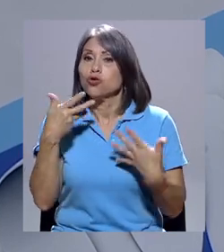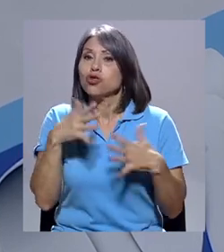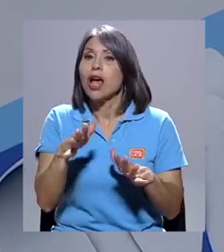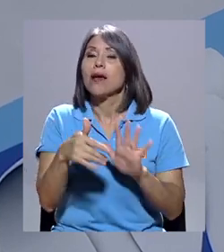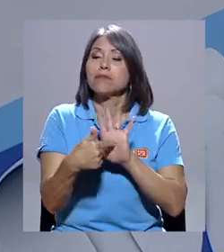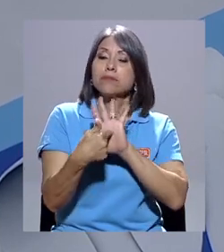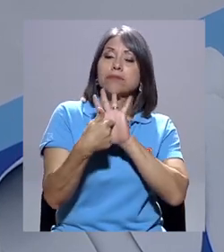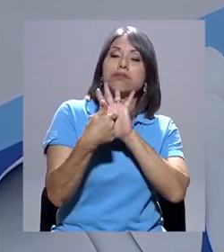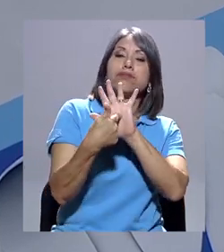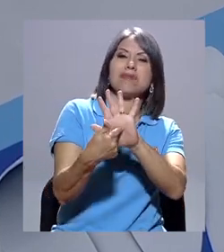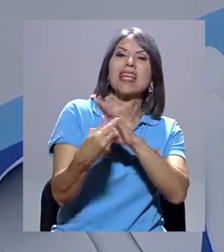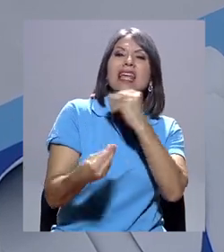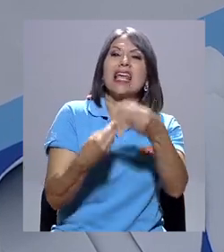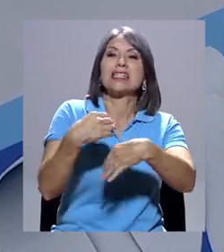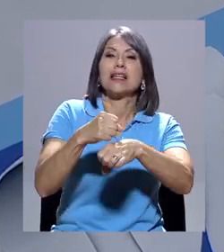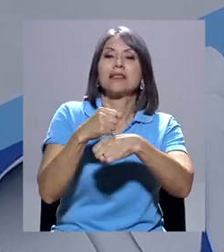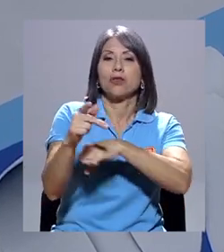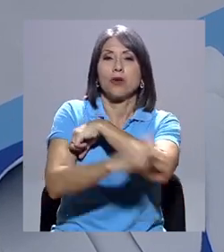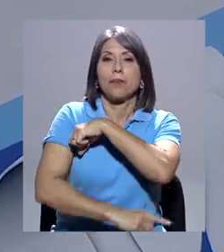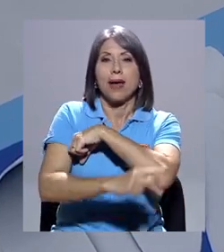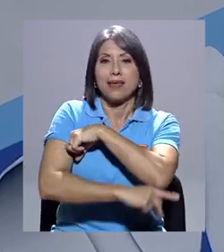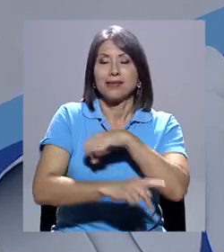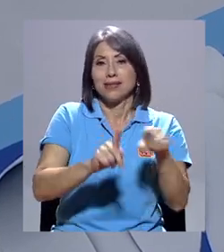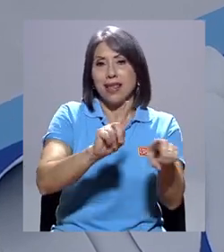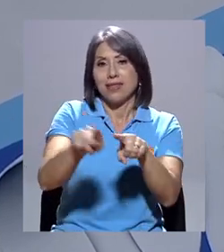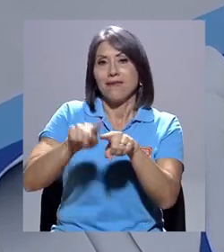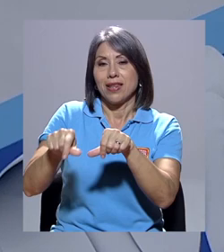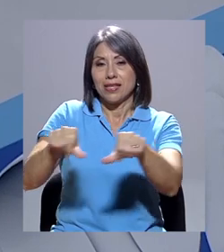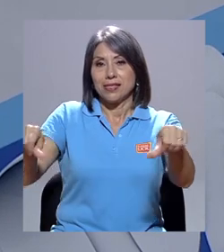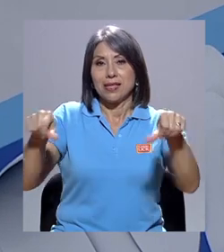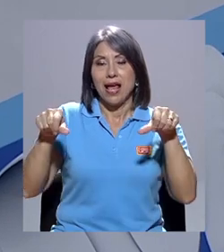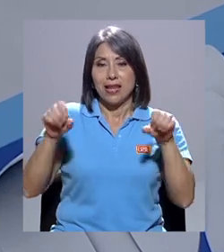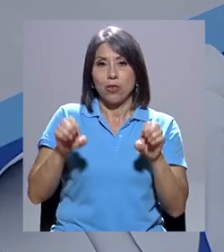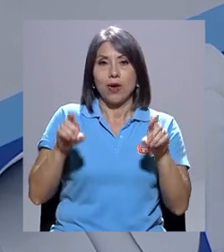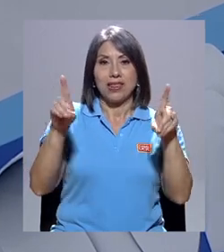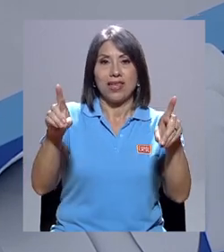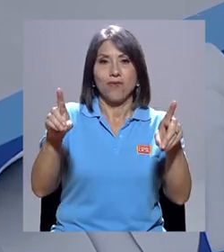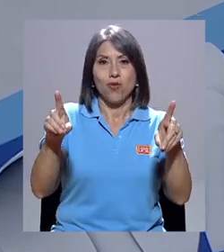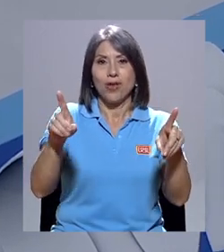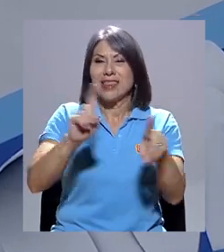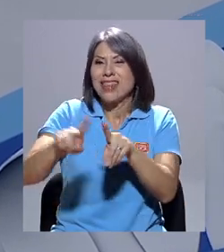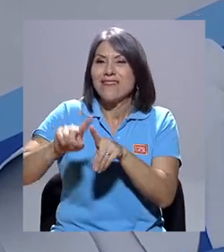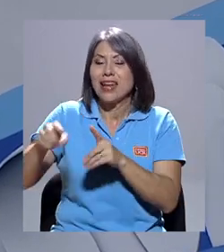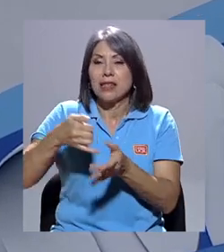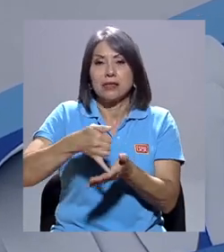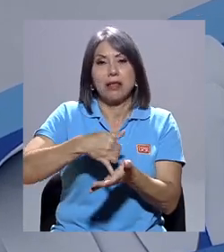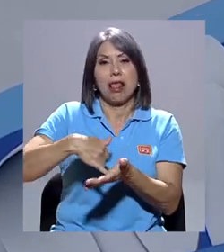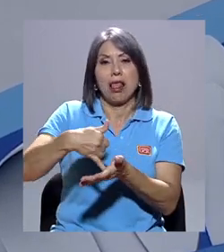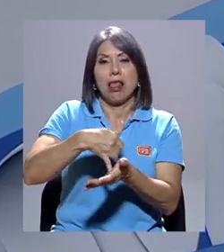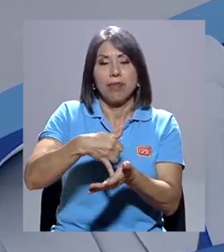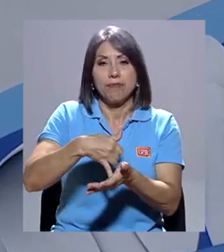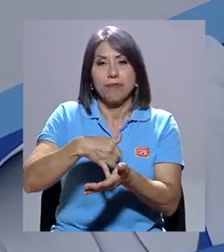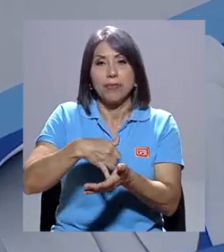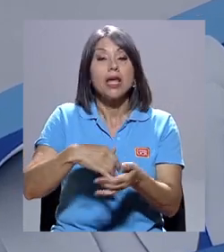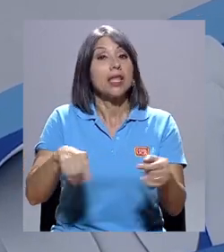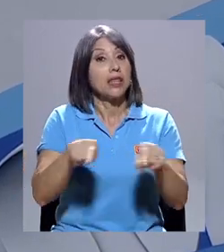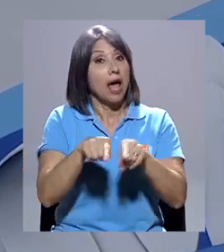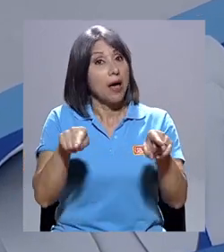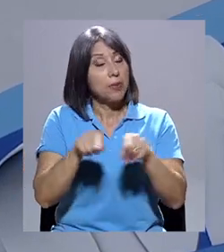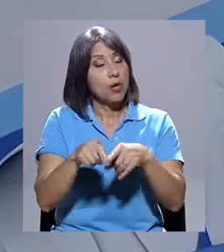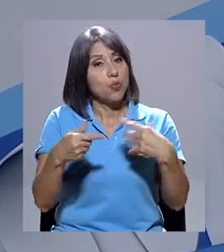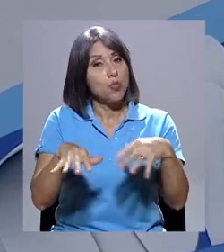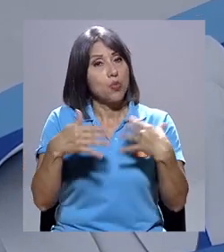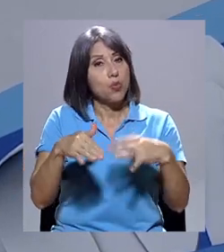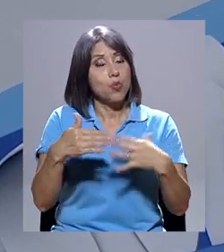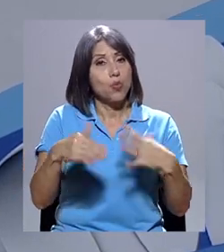campo educativo de hacer ratón diferentes este flagelos que nos acompañan en materia educativa y ahí también tengo que rescatar que la confianza que han depositado